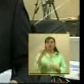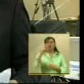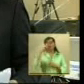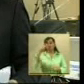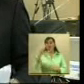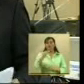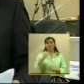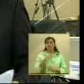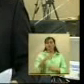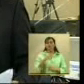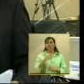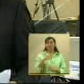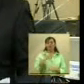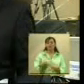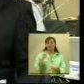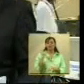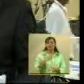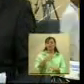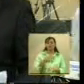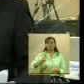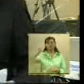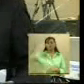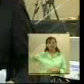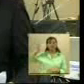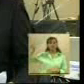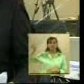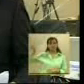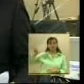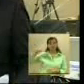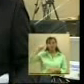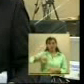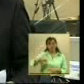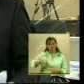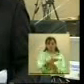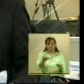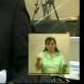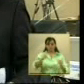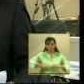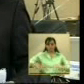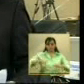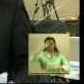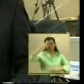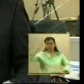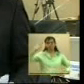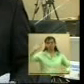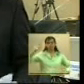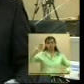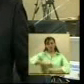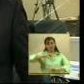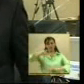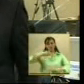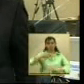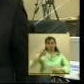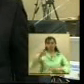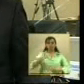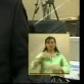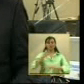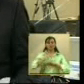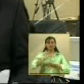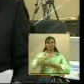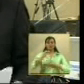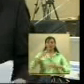angustia, pero que a pesar de aquello están aquí afuera, en este sagrado recinto con la cabeza en alto, orgullosos de ser ecuatorianos y con la